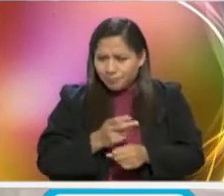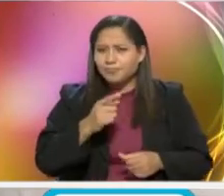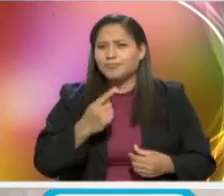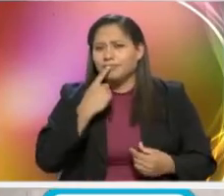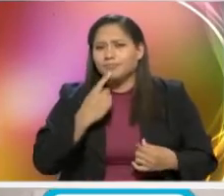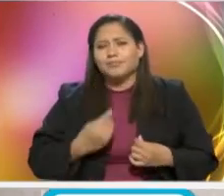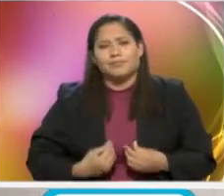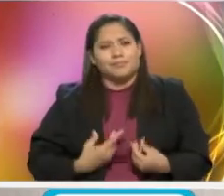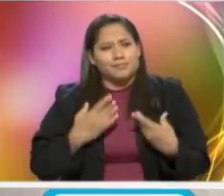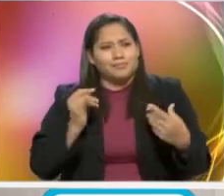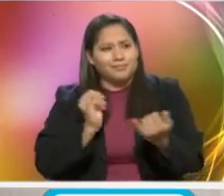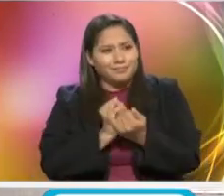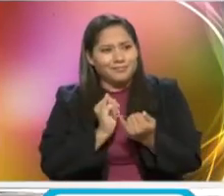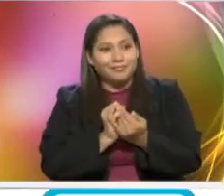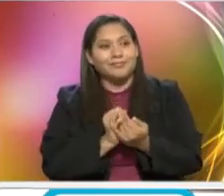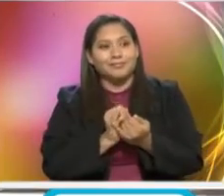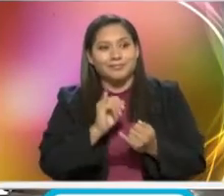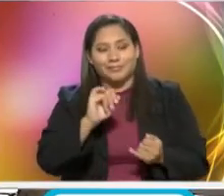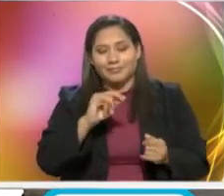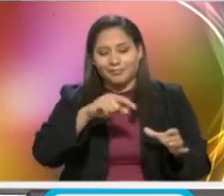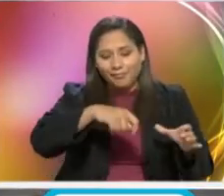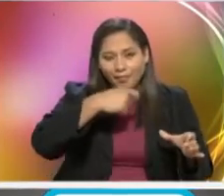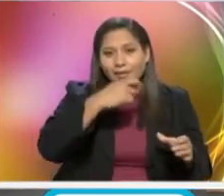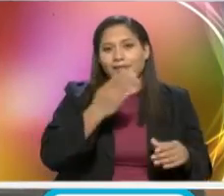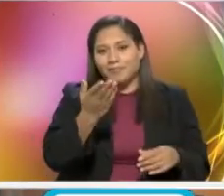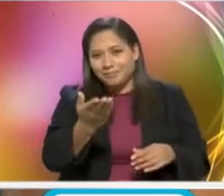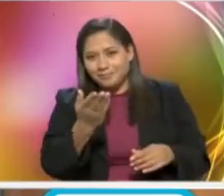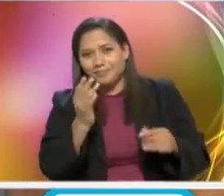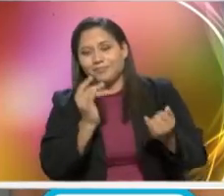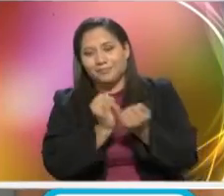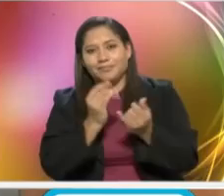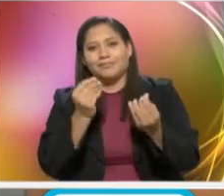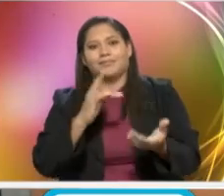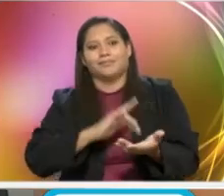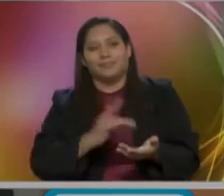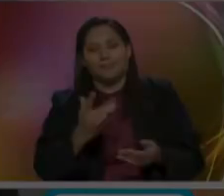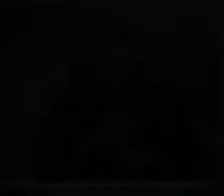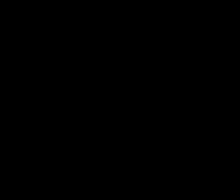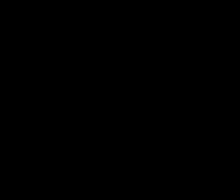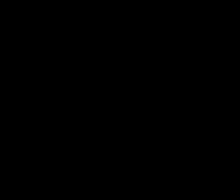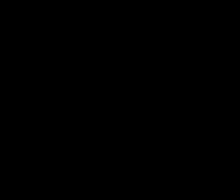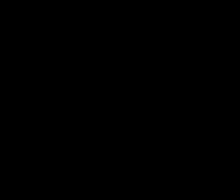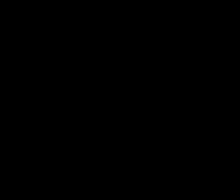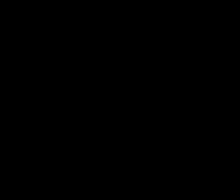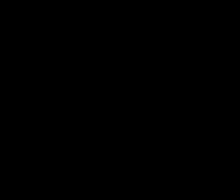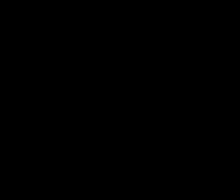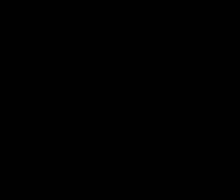disfrutes Gracias, también. yo ya lo estoy comiendo. Lo de- Muy buen provecho, Vaso. muchas gracias. Gracias a ti.